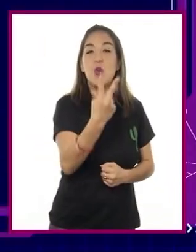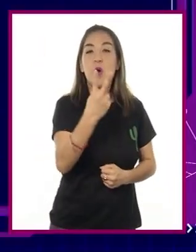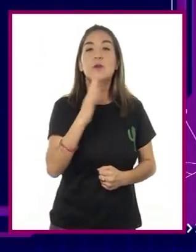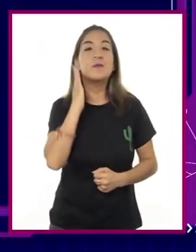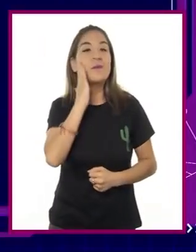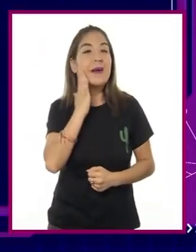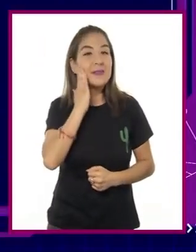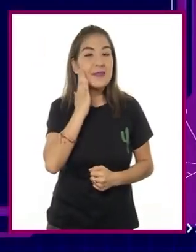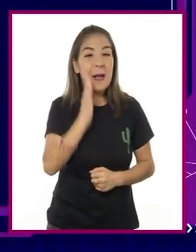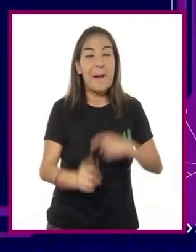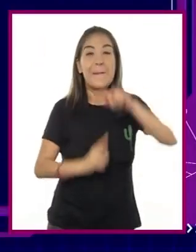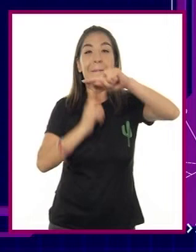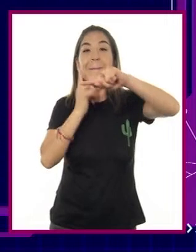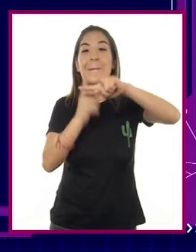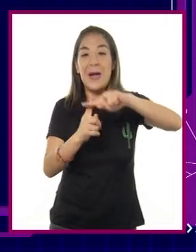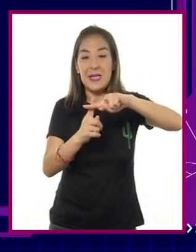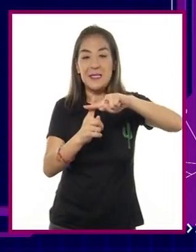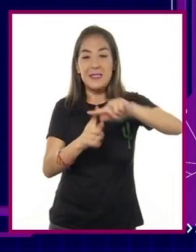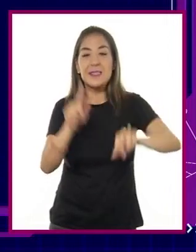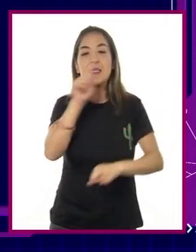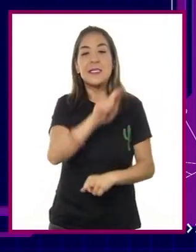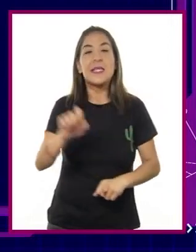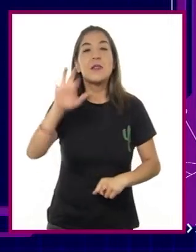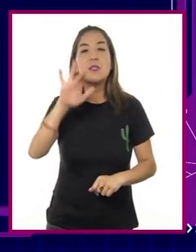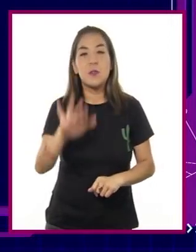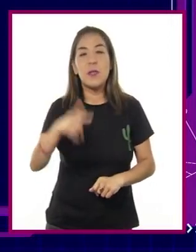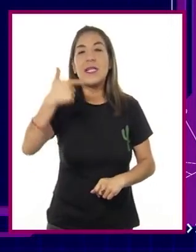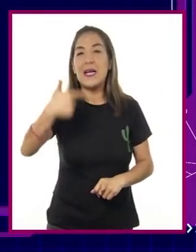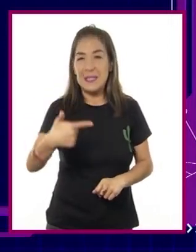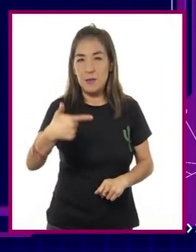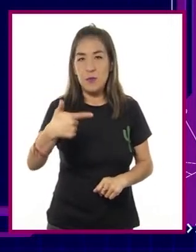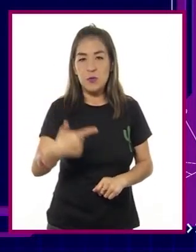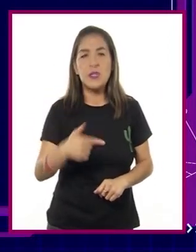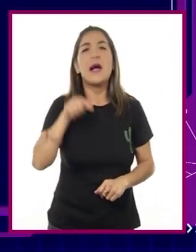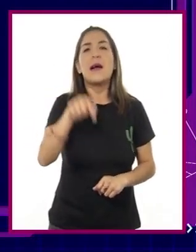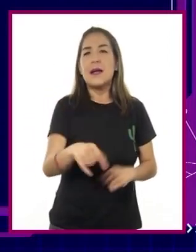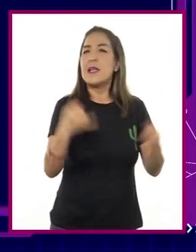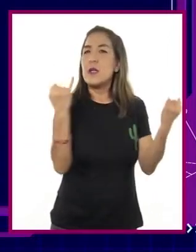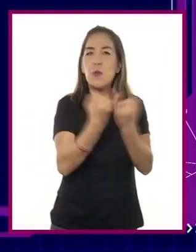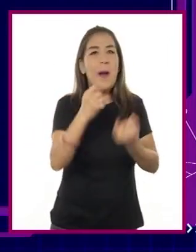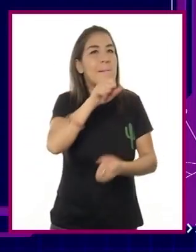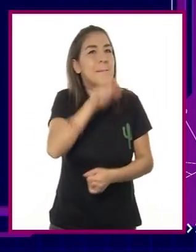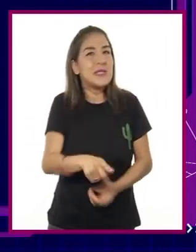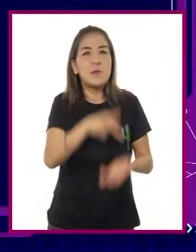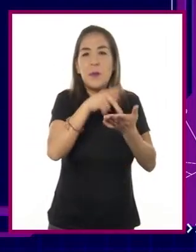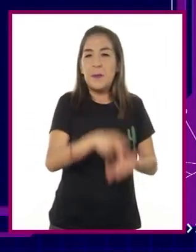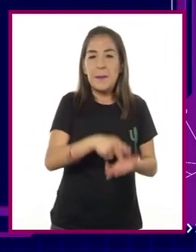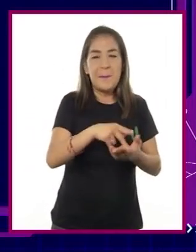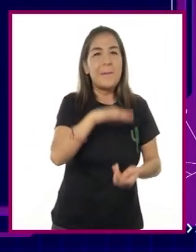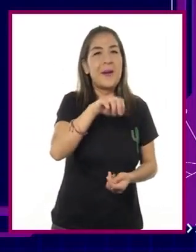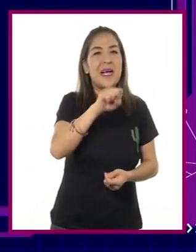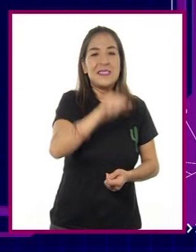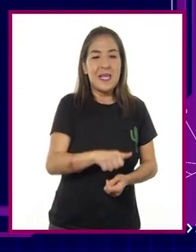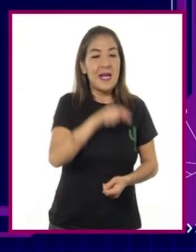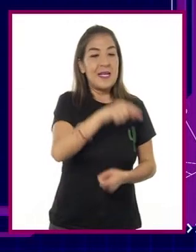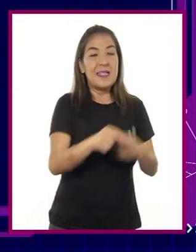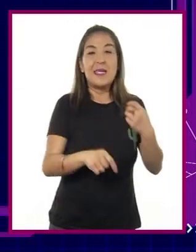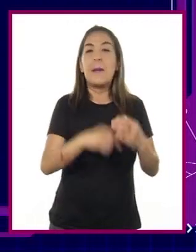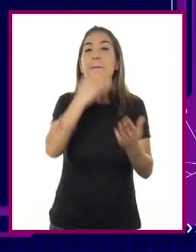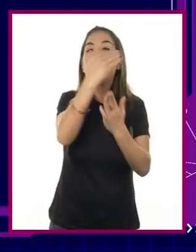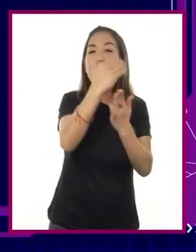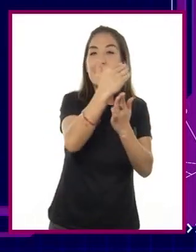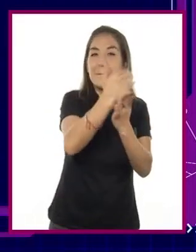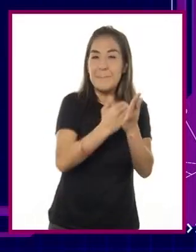manzanas más 150 gramos tienen la misma masa que 3 peras menos 90